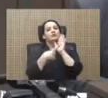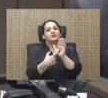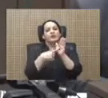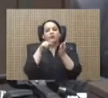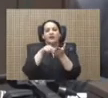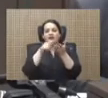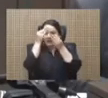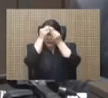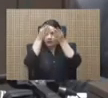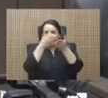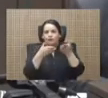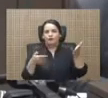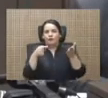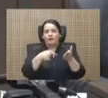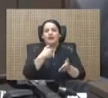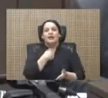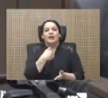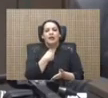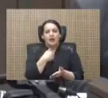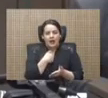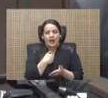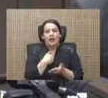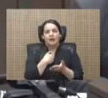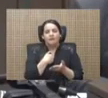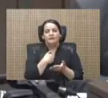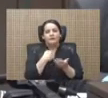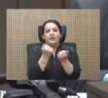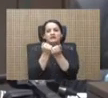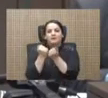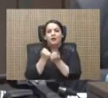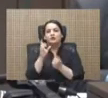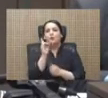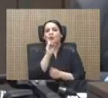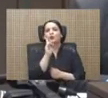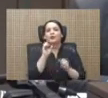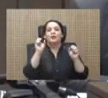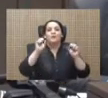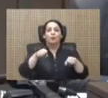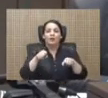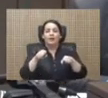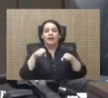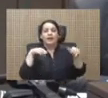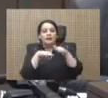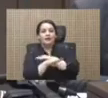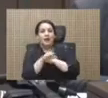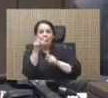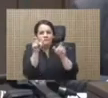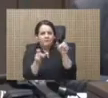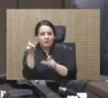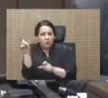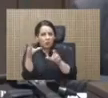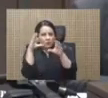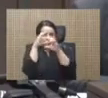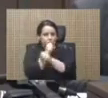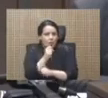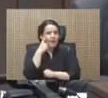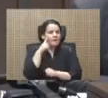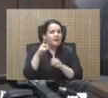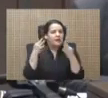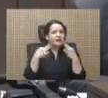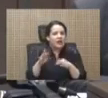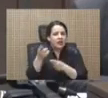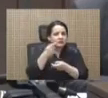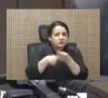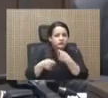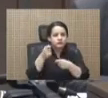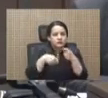informe que hay espacios por donde puedan transitar figuras oscuras para tratar de maniobrar